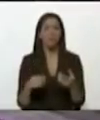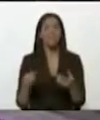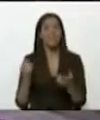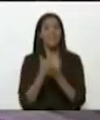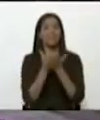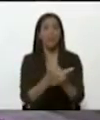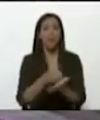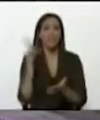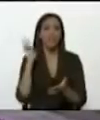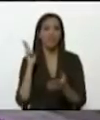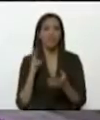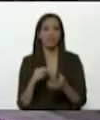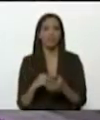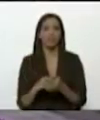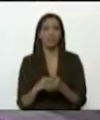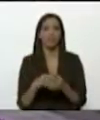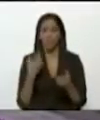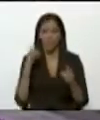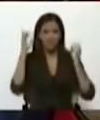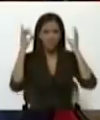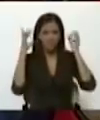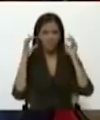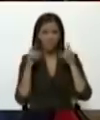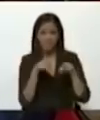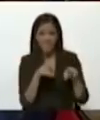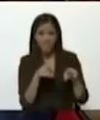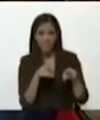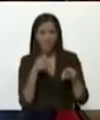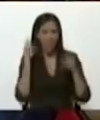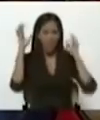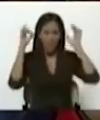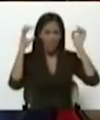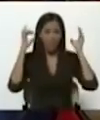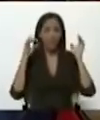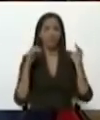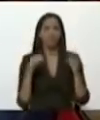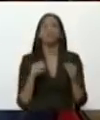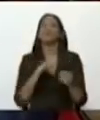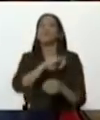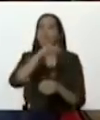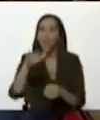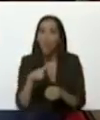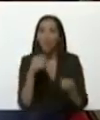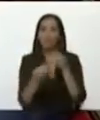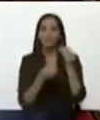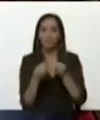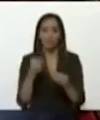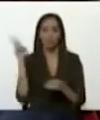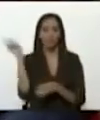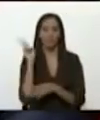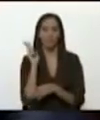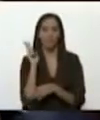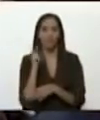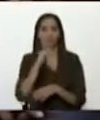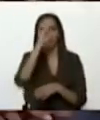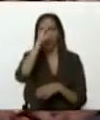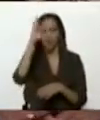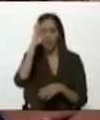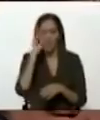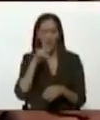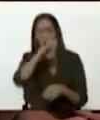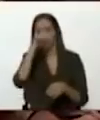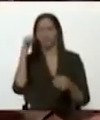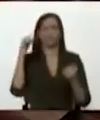Venezuela. Bueno, de igual manera están haciendo con Venezuela. ¿Qué están haciendo con Venezuela? Están haciendo la situación. Diosdado Cabello es